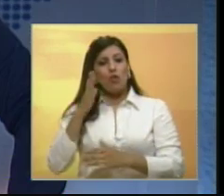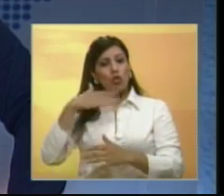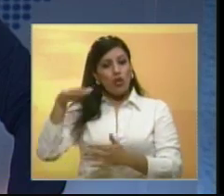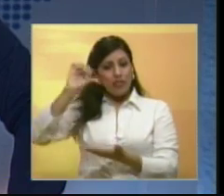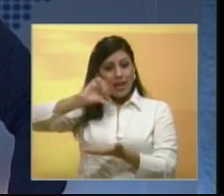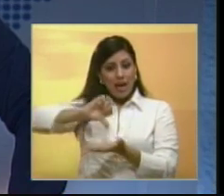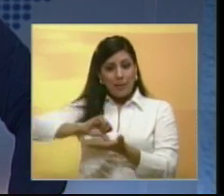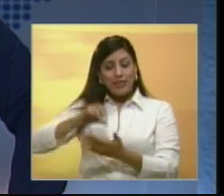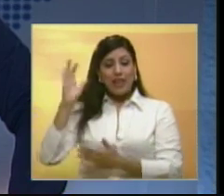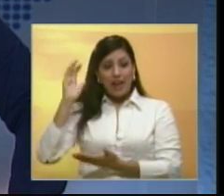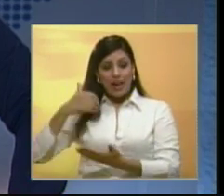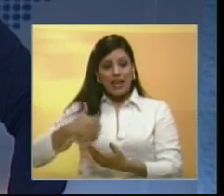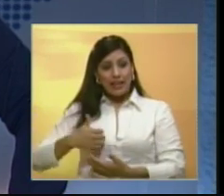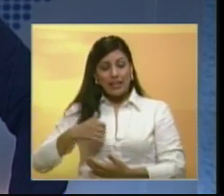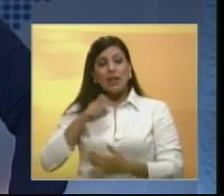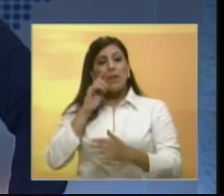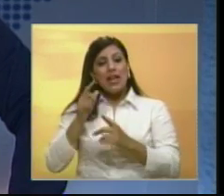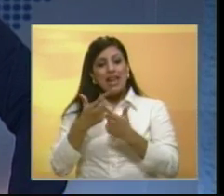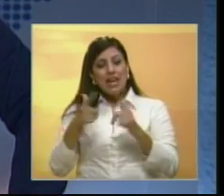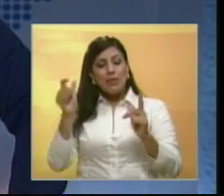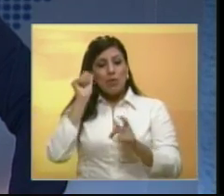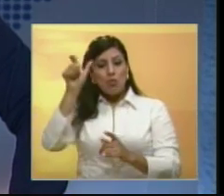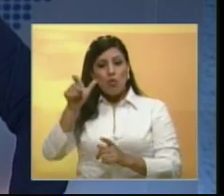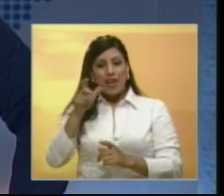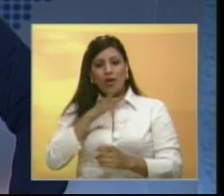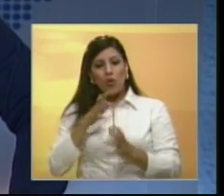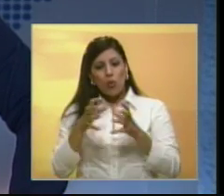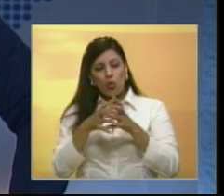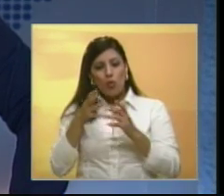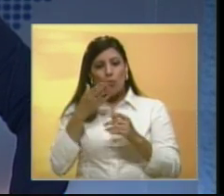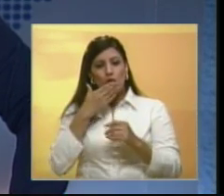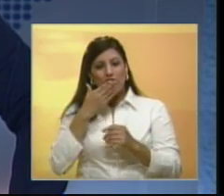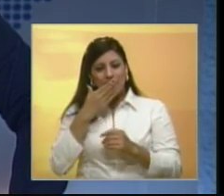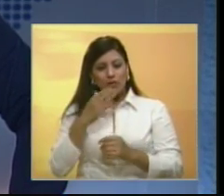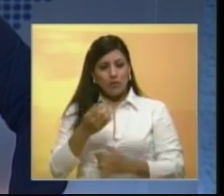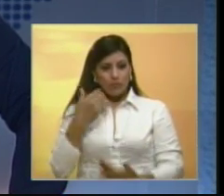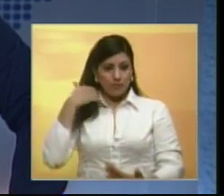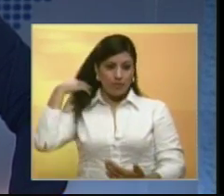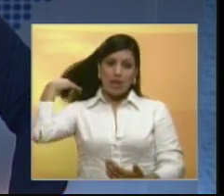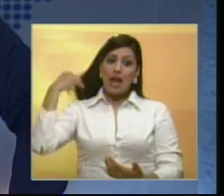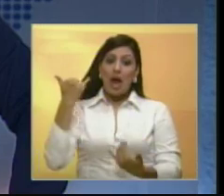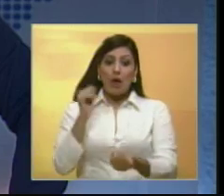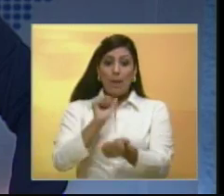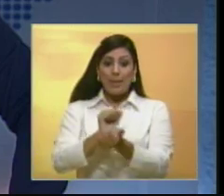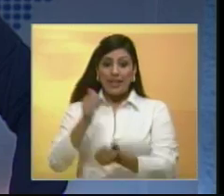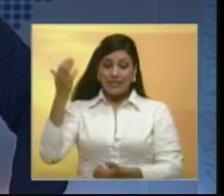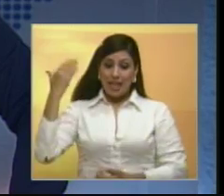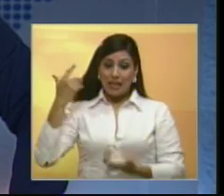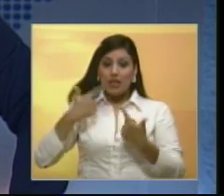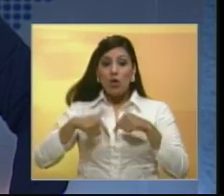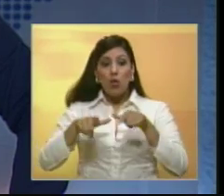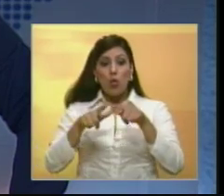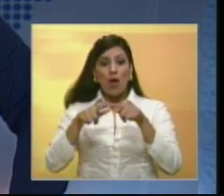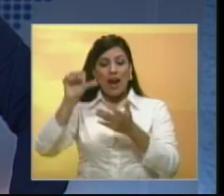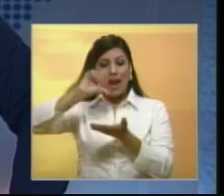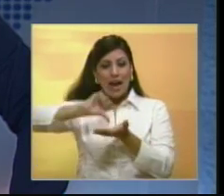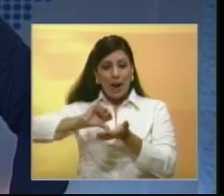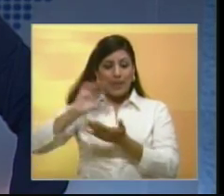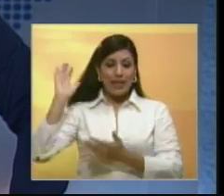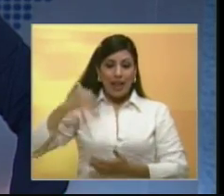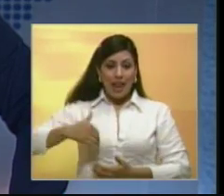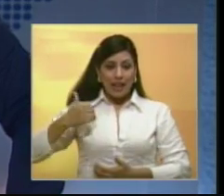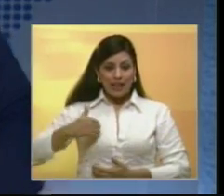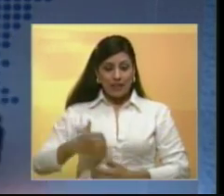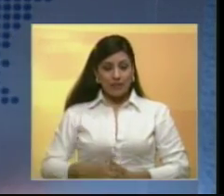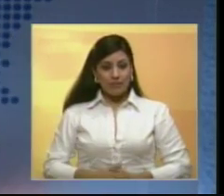Parlamento Suramericano y líder indígena Milagros Sala, del movimiento Tupamaro, quien fue detenida en su residencia en la capital de la provincia